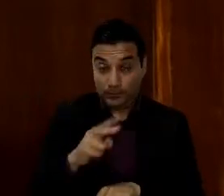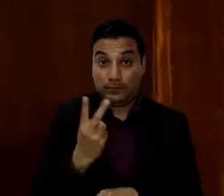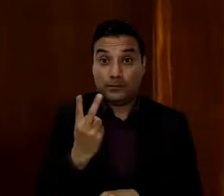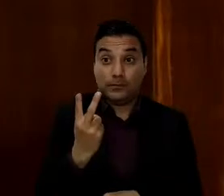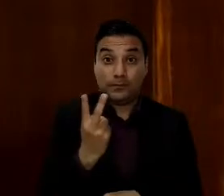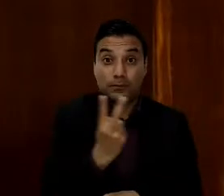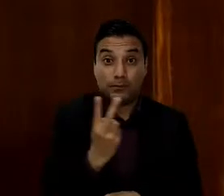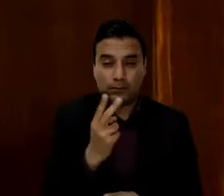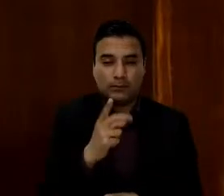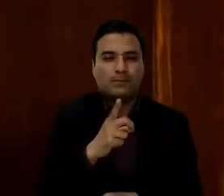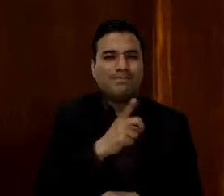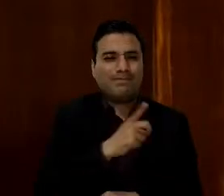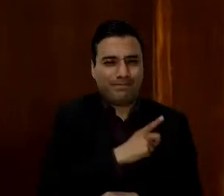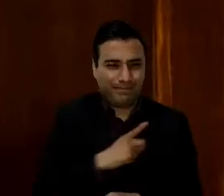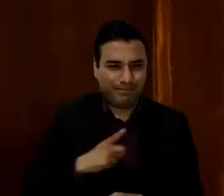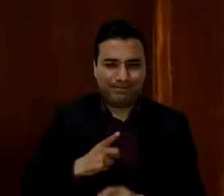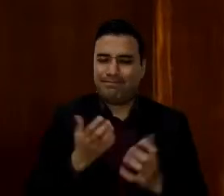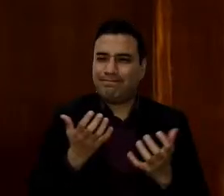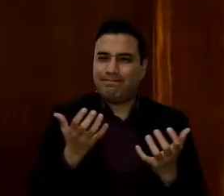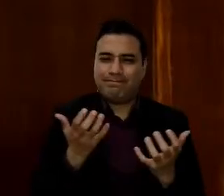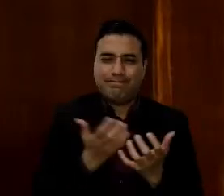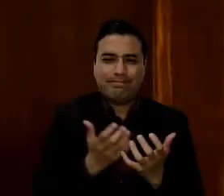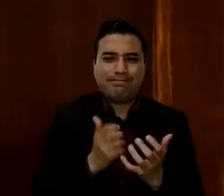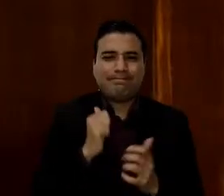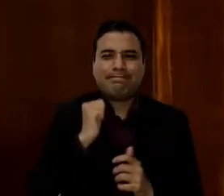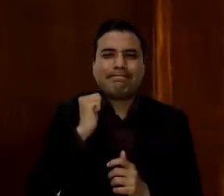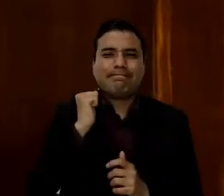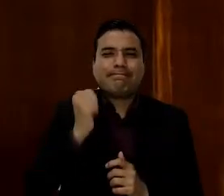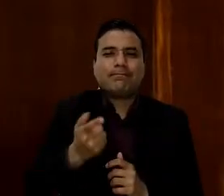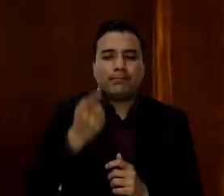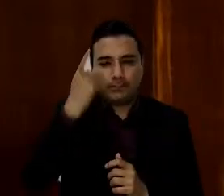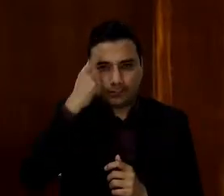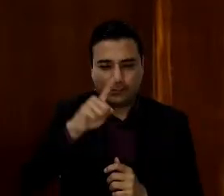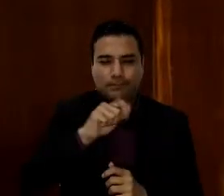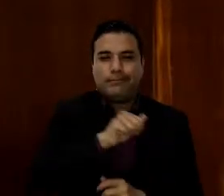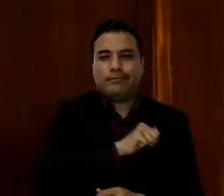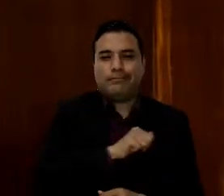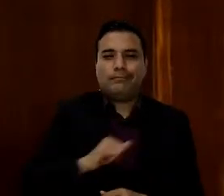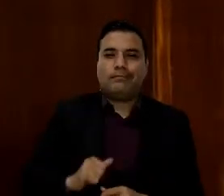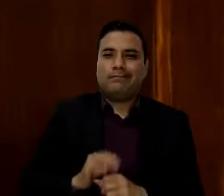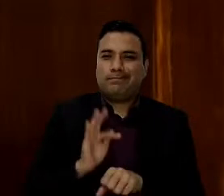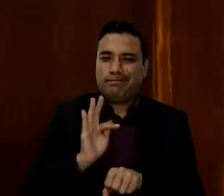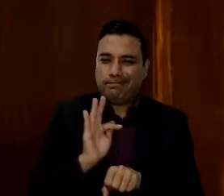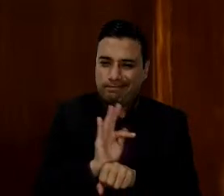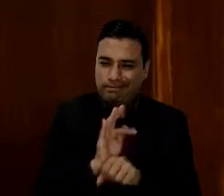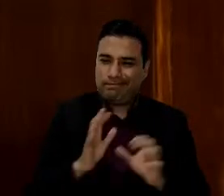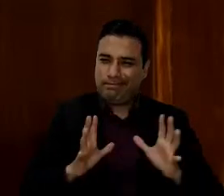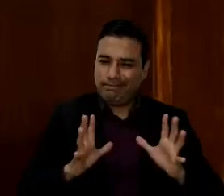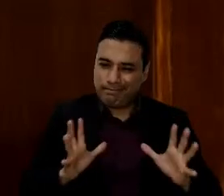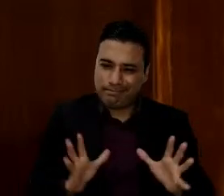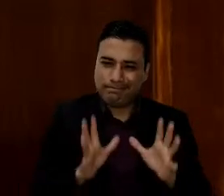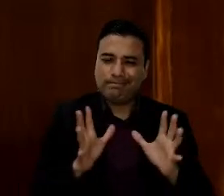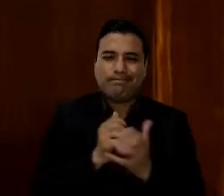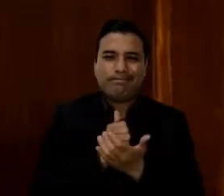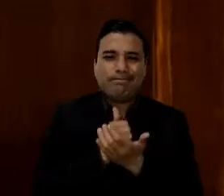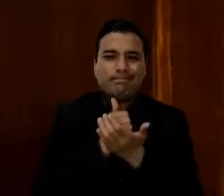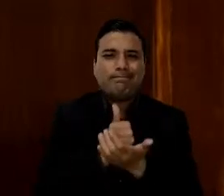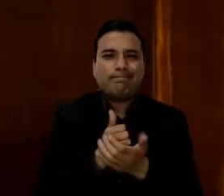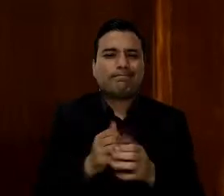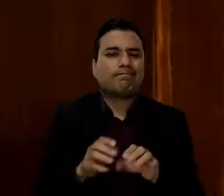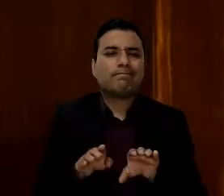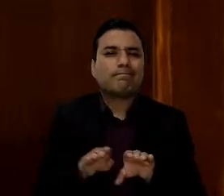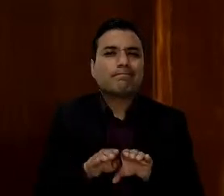realicen acciones en beneficio del fortalecimiento de los ayuntamientos. La primera,